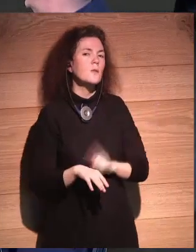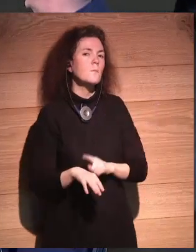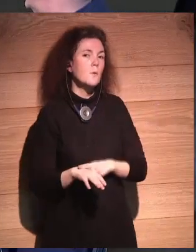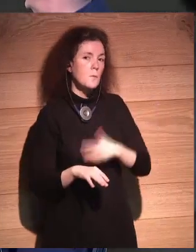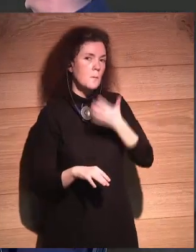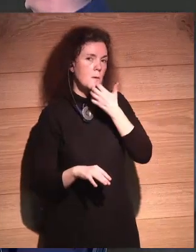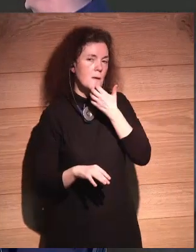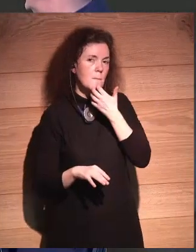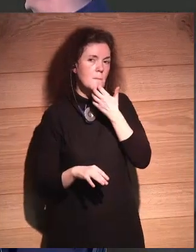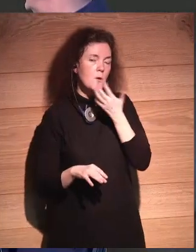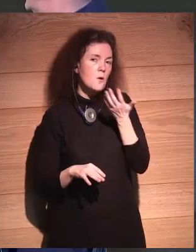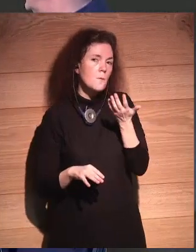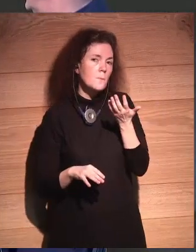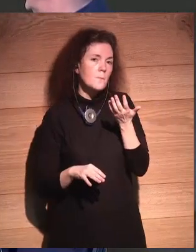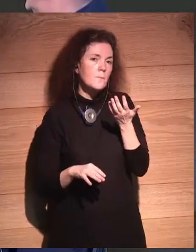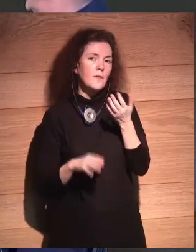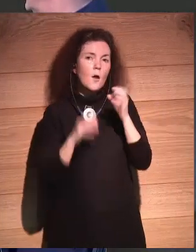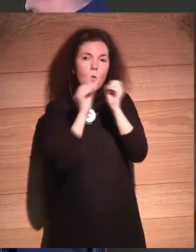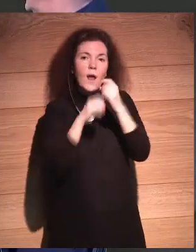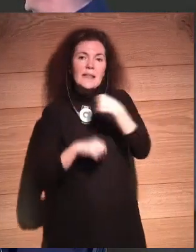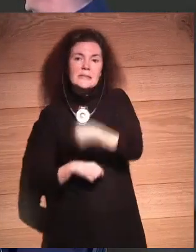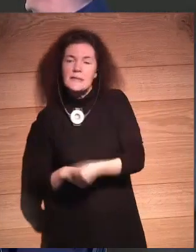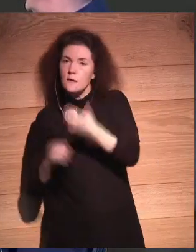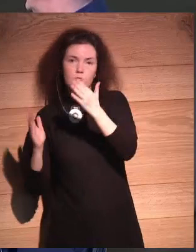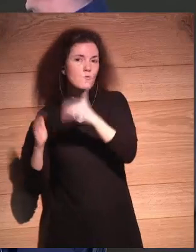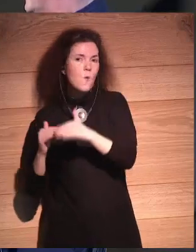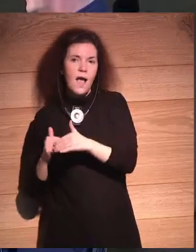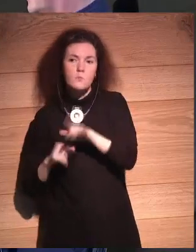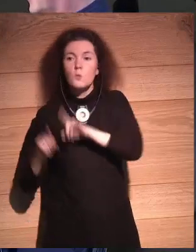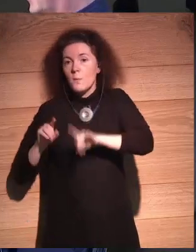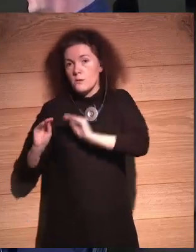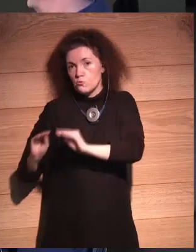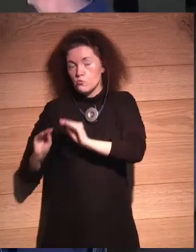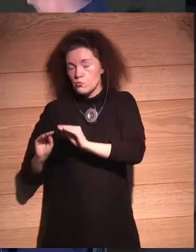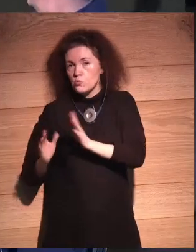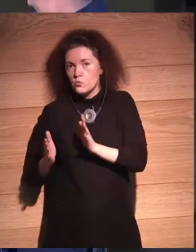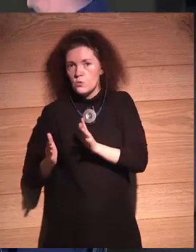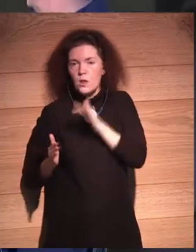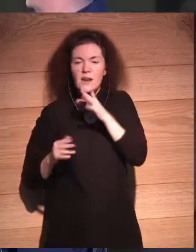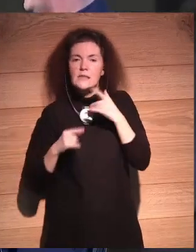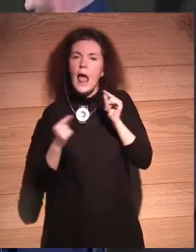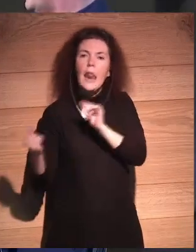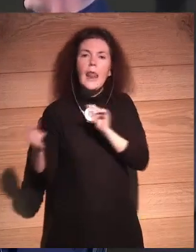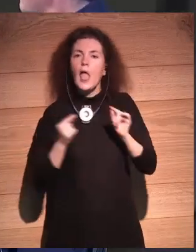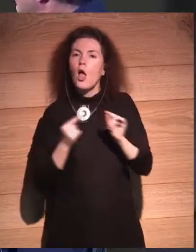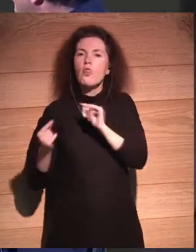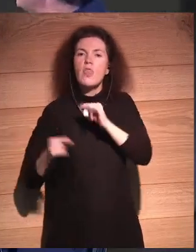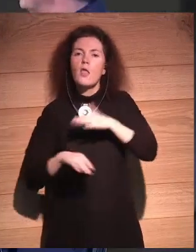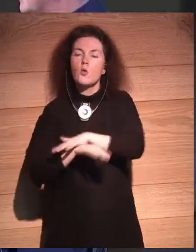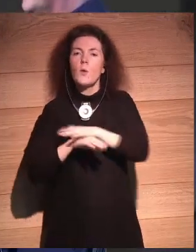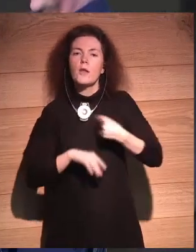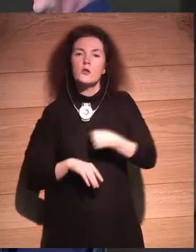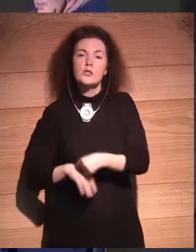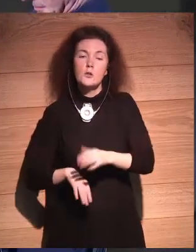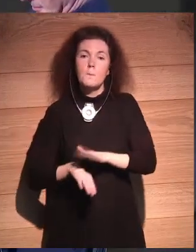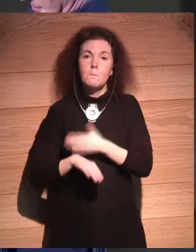por ejemplo, no hay Google en China, no está presente en China, esto es un problema para ellos, y ahora están renegociando con el gobierno chino